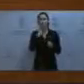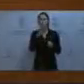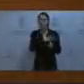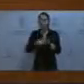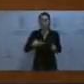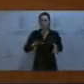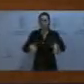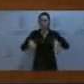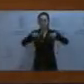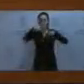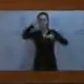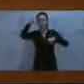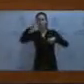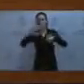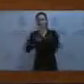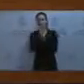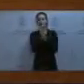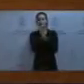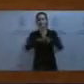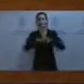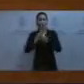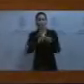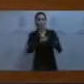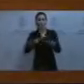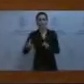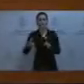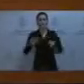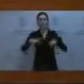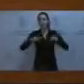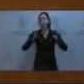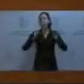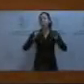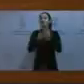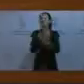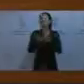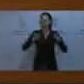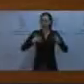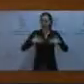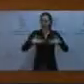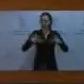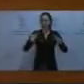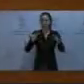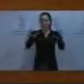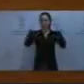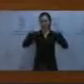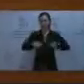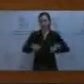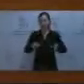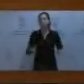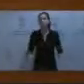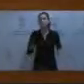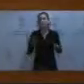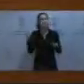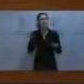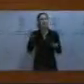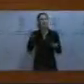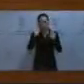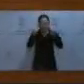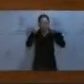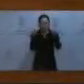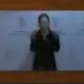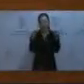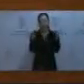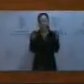las que compran el carbón nacional. Por tanto, quieren el fin del carbón. De tal forma que céntrense,